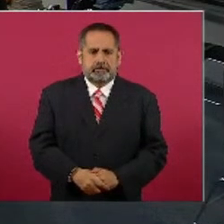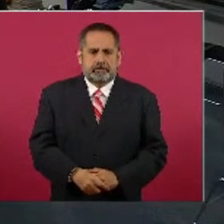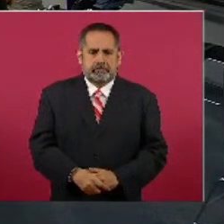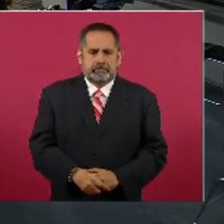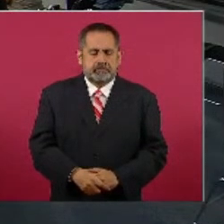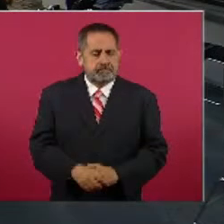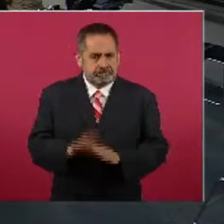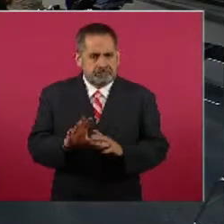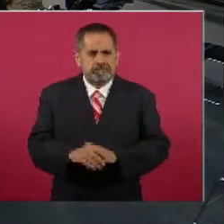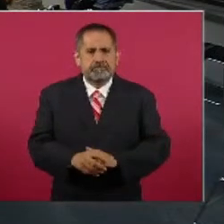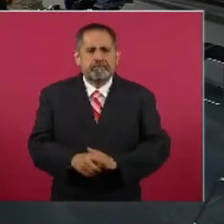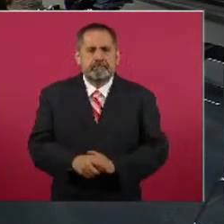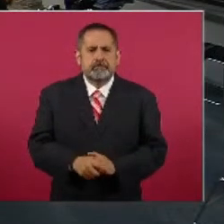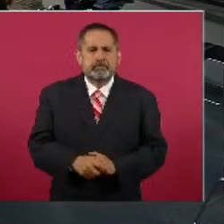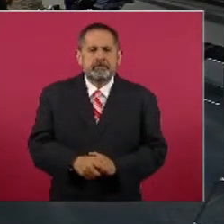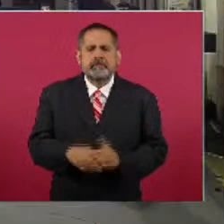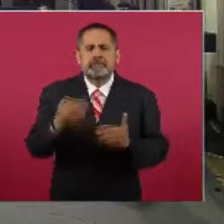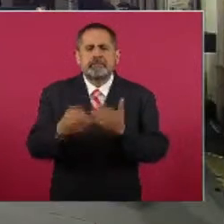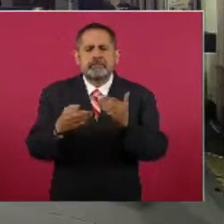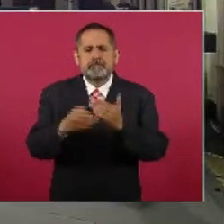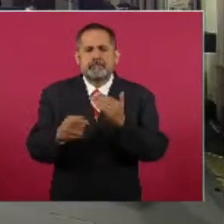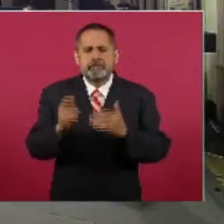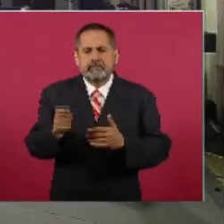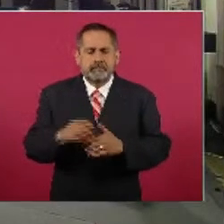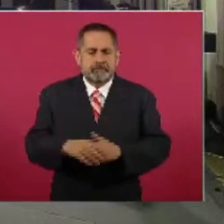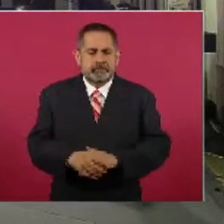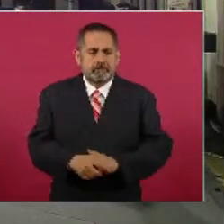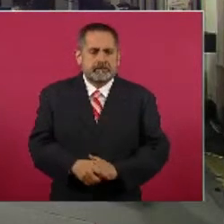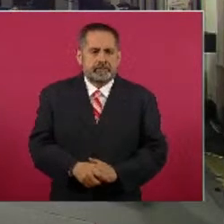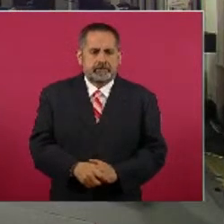bueno quien falta